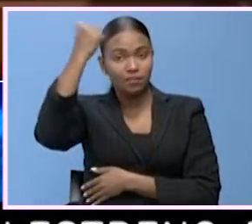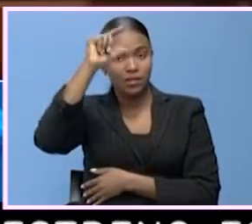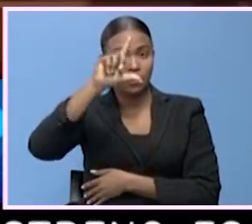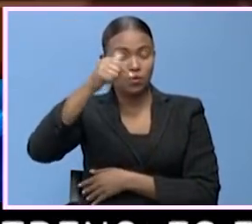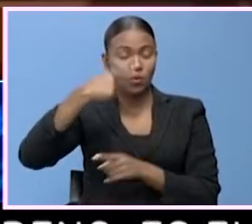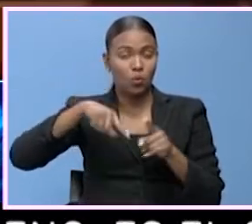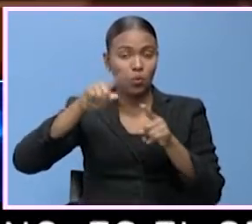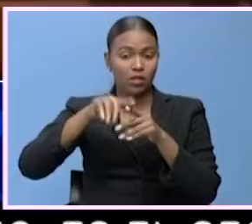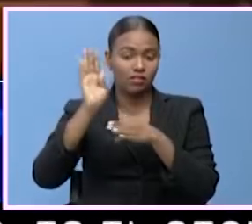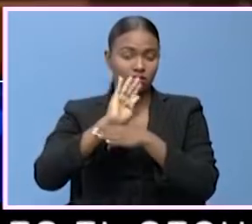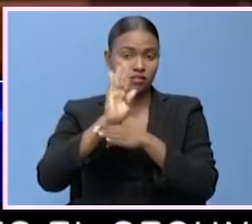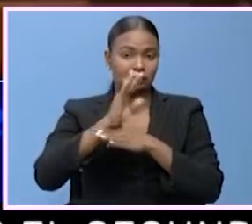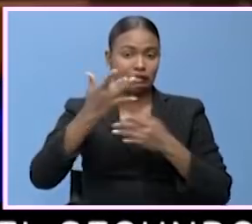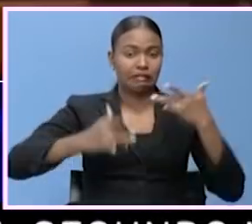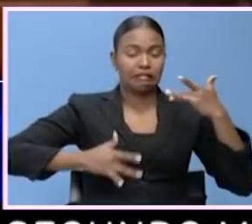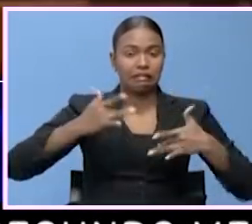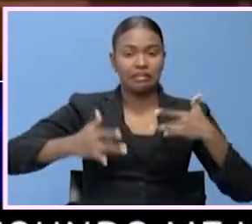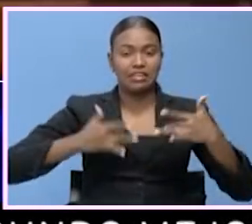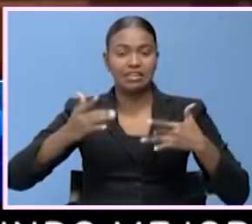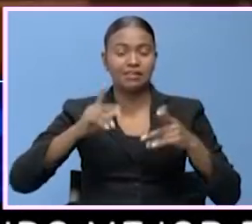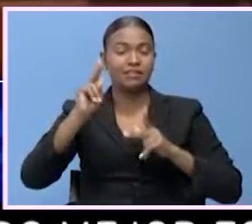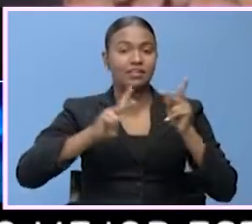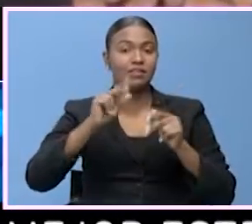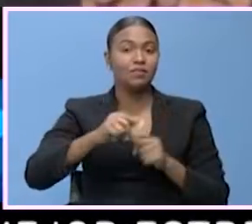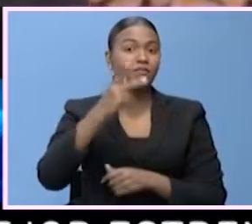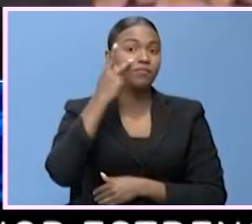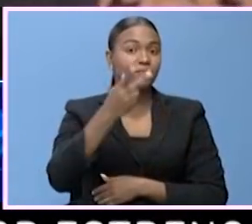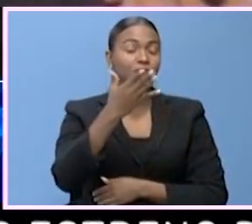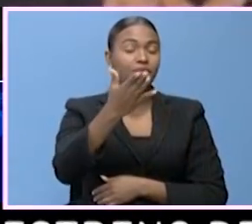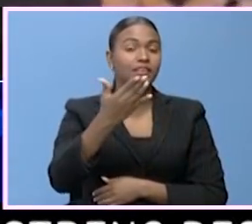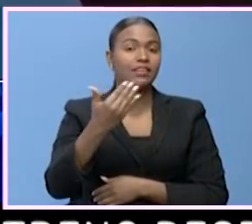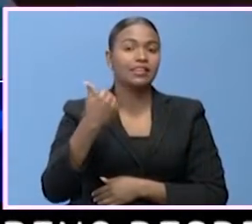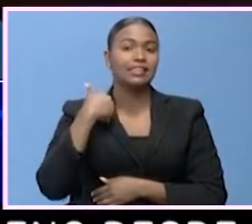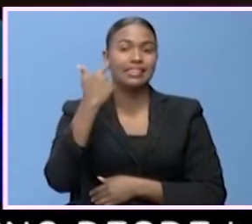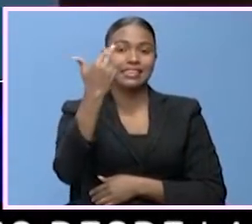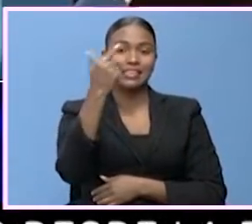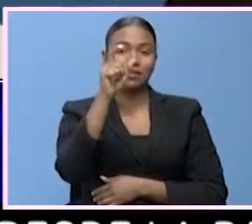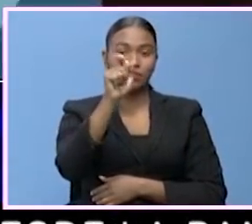que la cinta de dibujos animados y actores reales Tom y Jerry debutó con